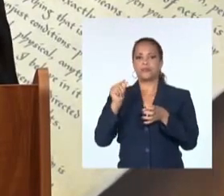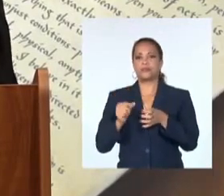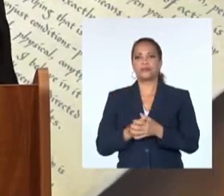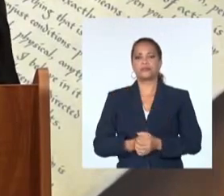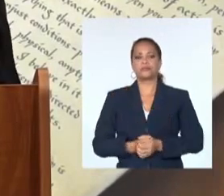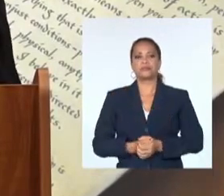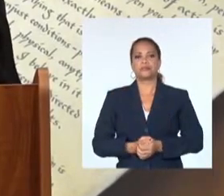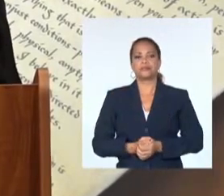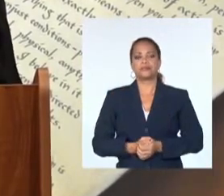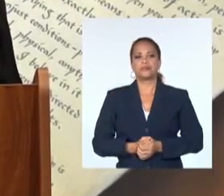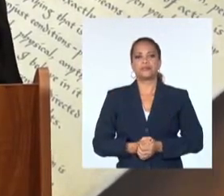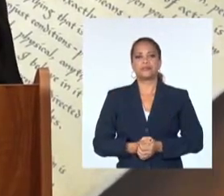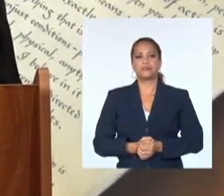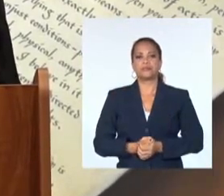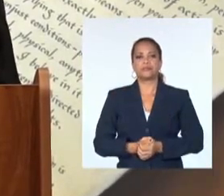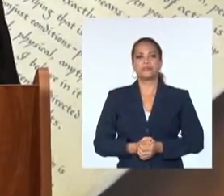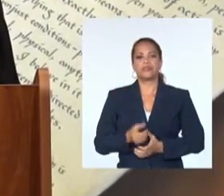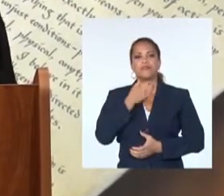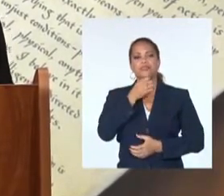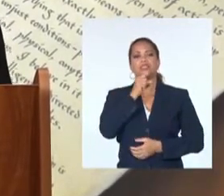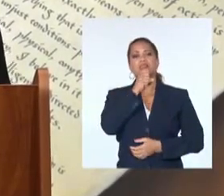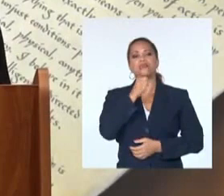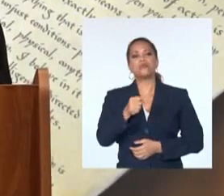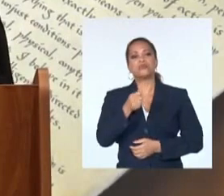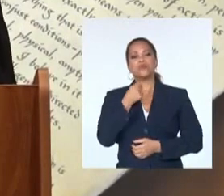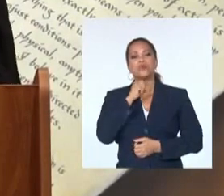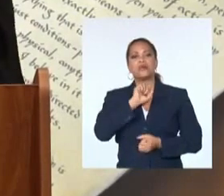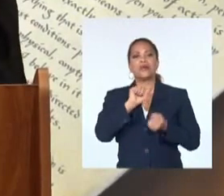Fidel Castro vino a denunciar el imperialismo justo